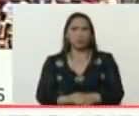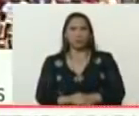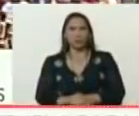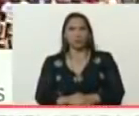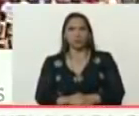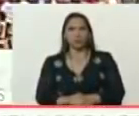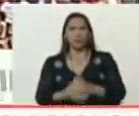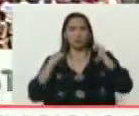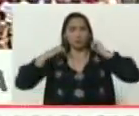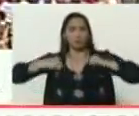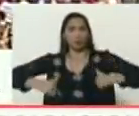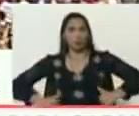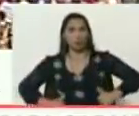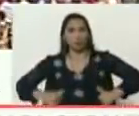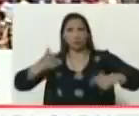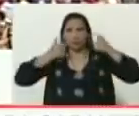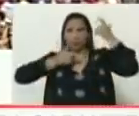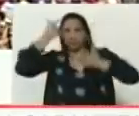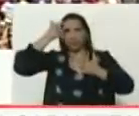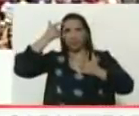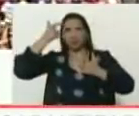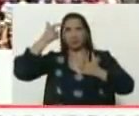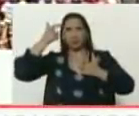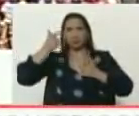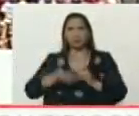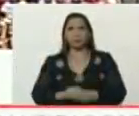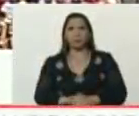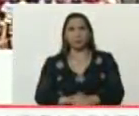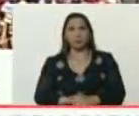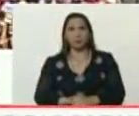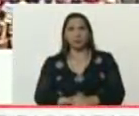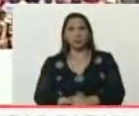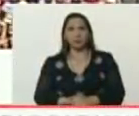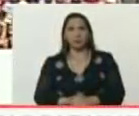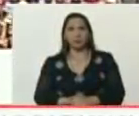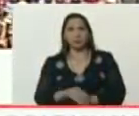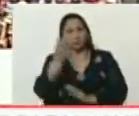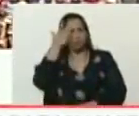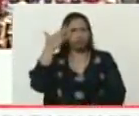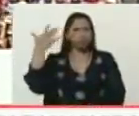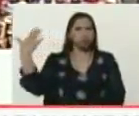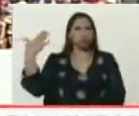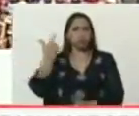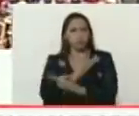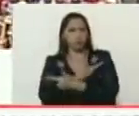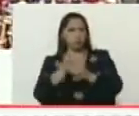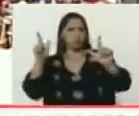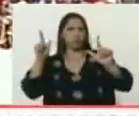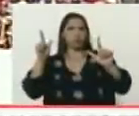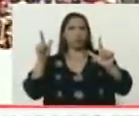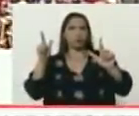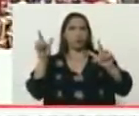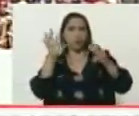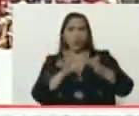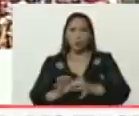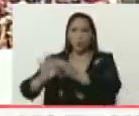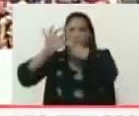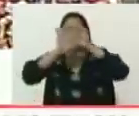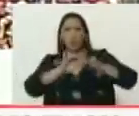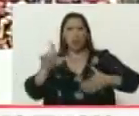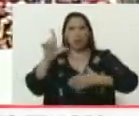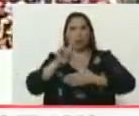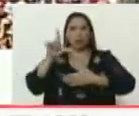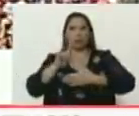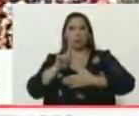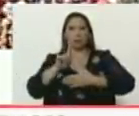bayoneta calada, con el morral de Hugo Chávez en la espalda, cargado de sueños libertarios, de sueños de unión latinoamericana,